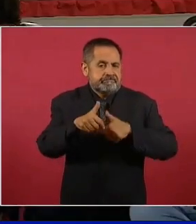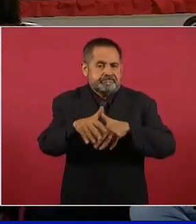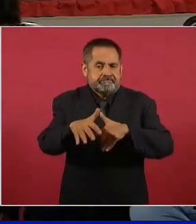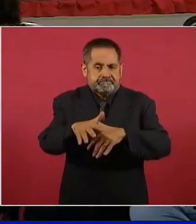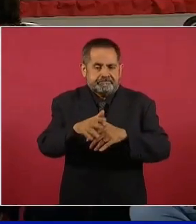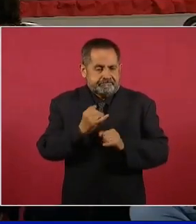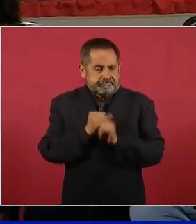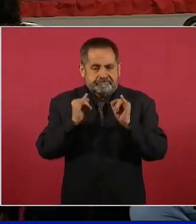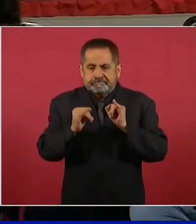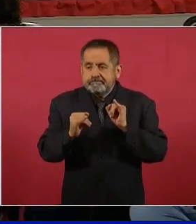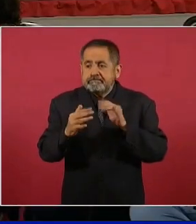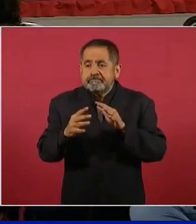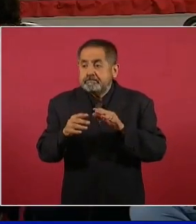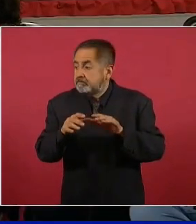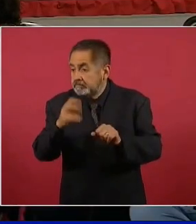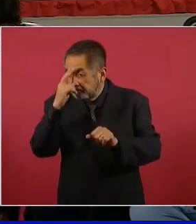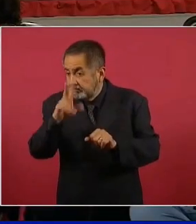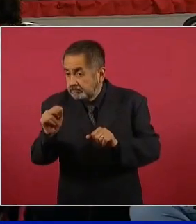independentista.